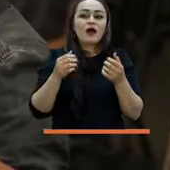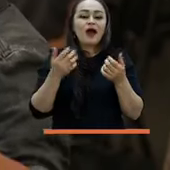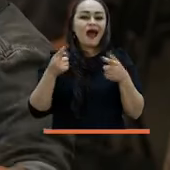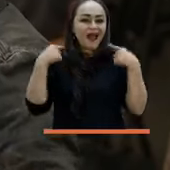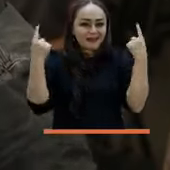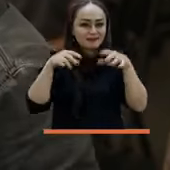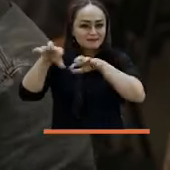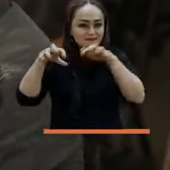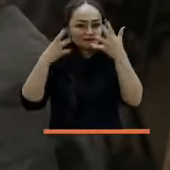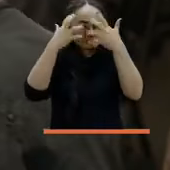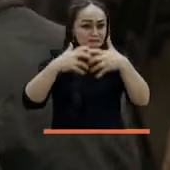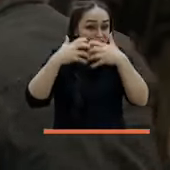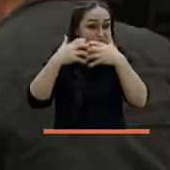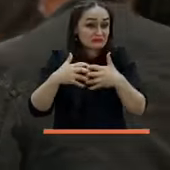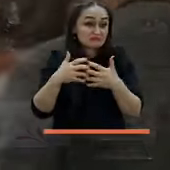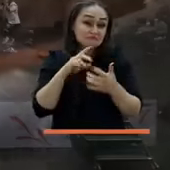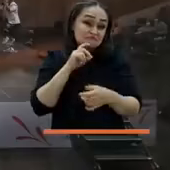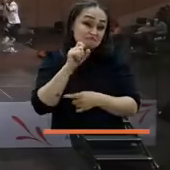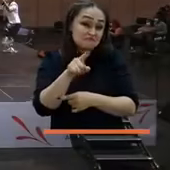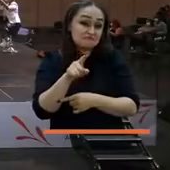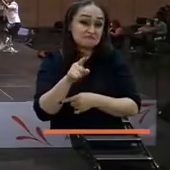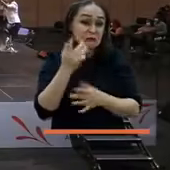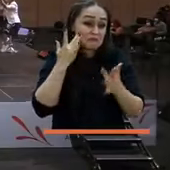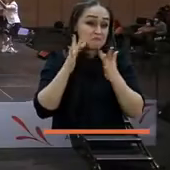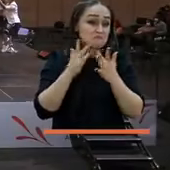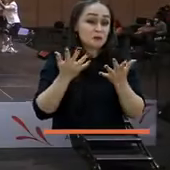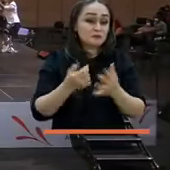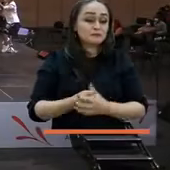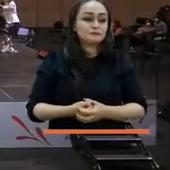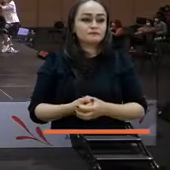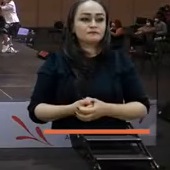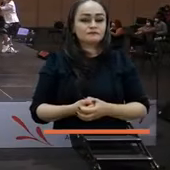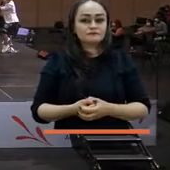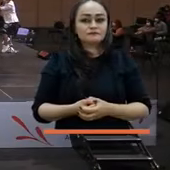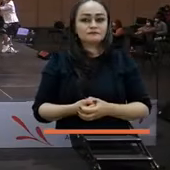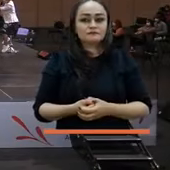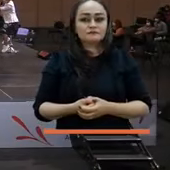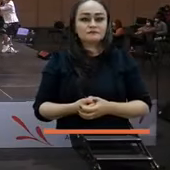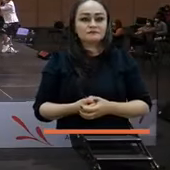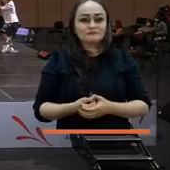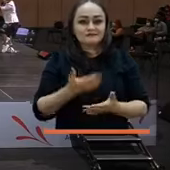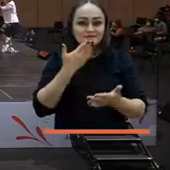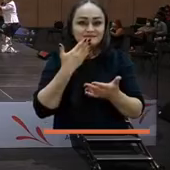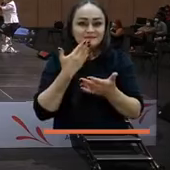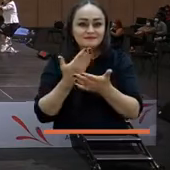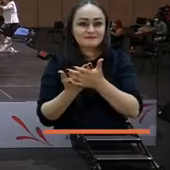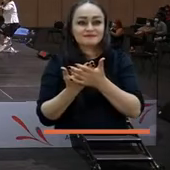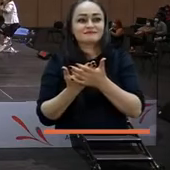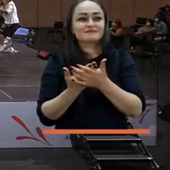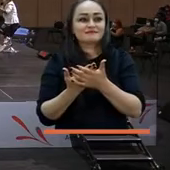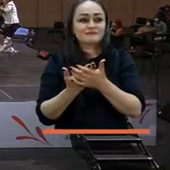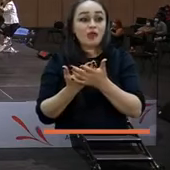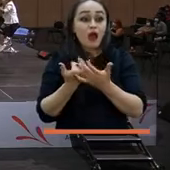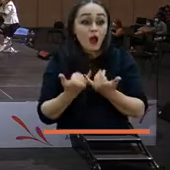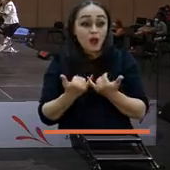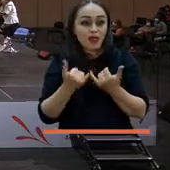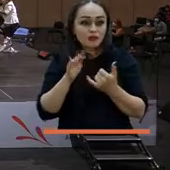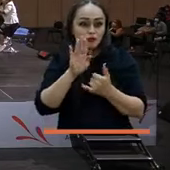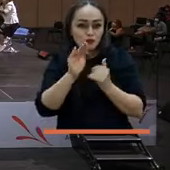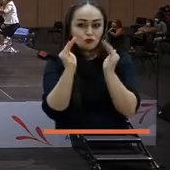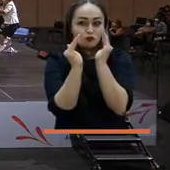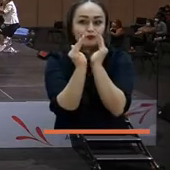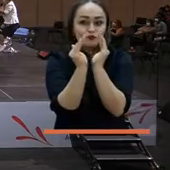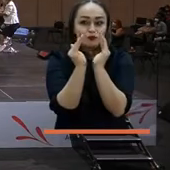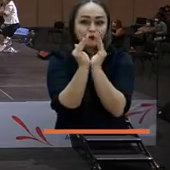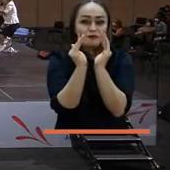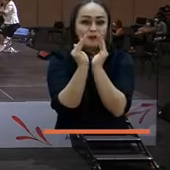eso me pregunto muchas gracias por tu pregunta y yo la dirigirá con fama a marian y decirte algo existen